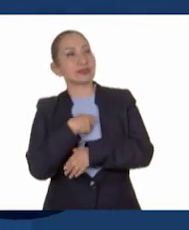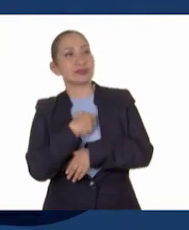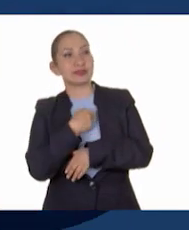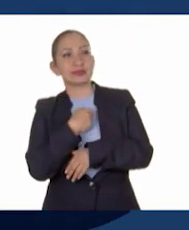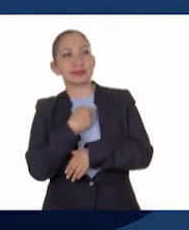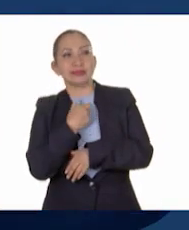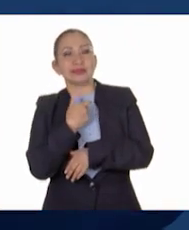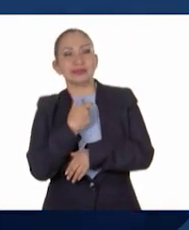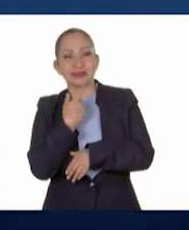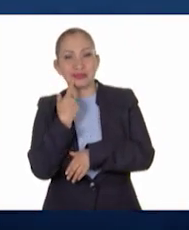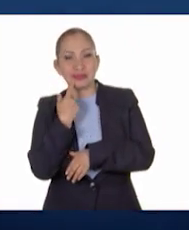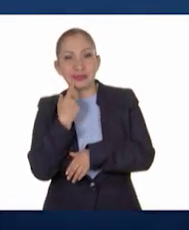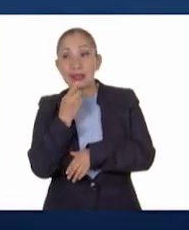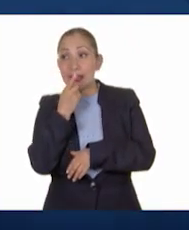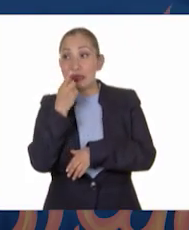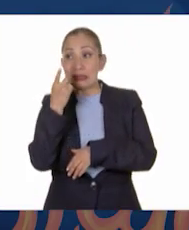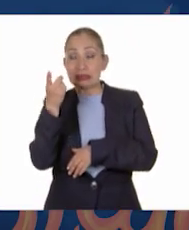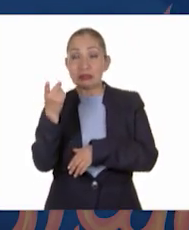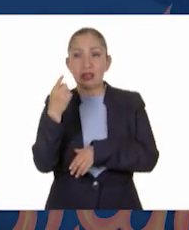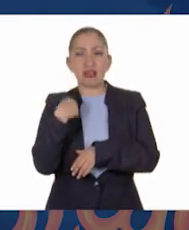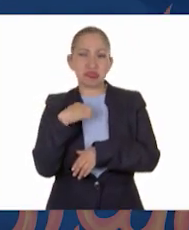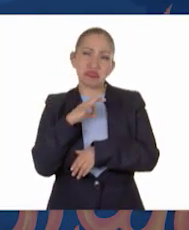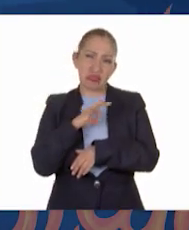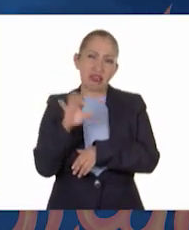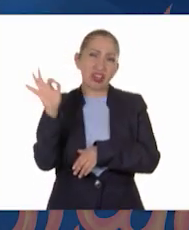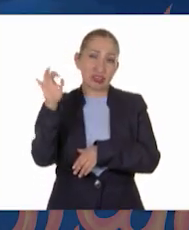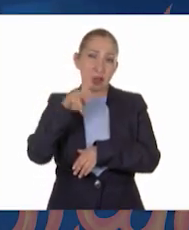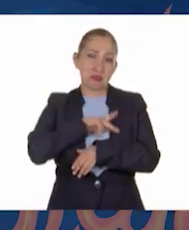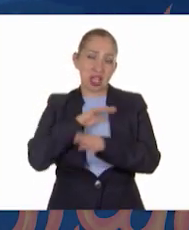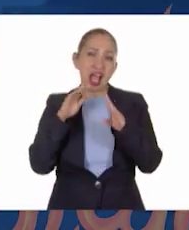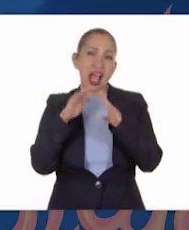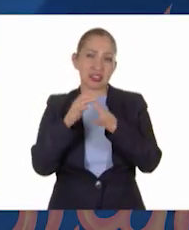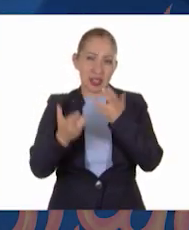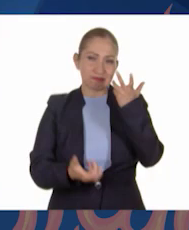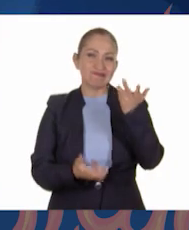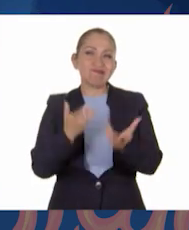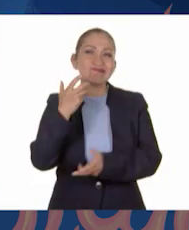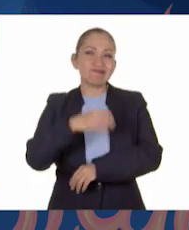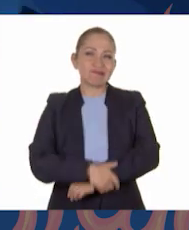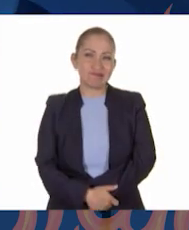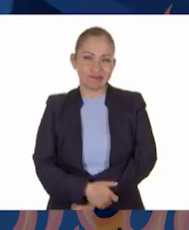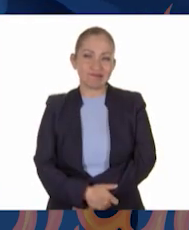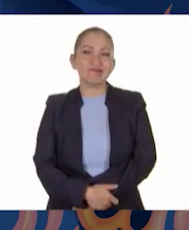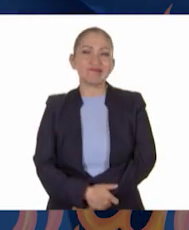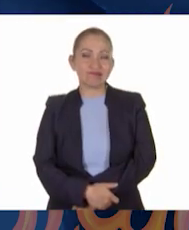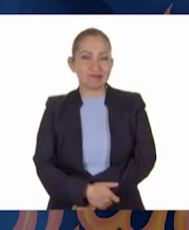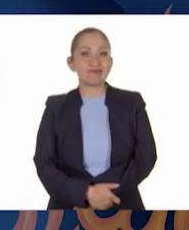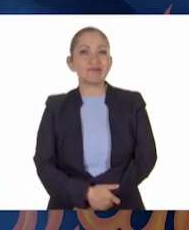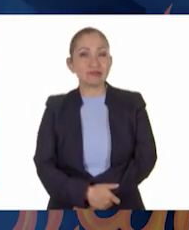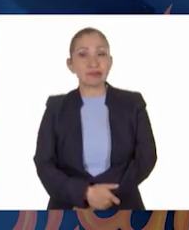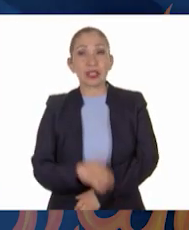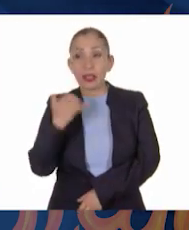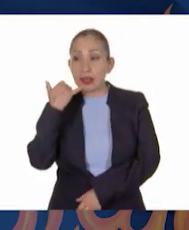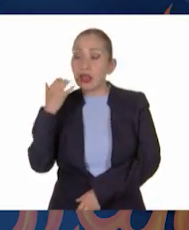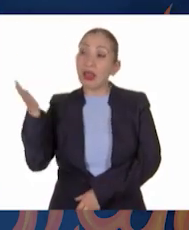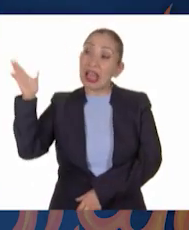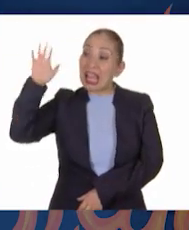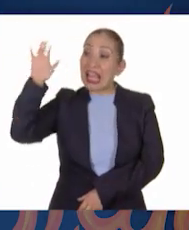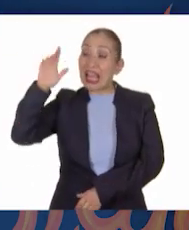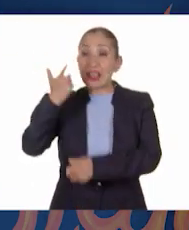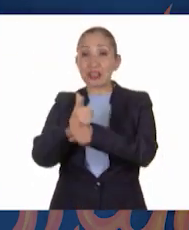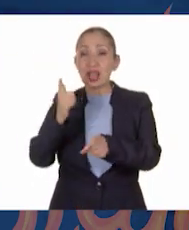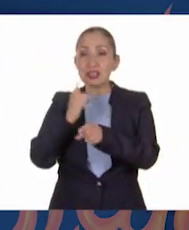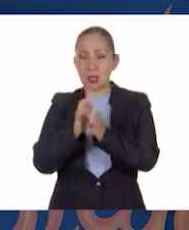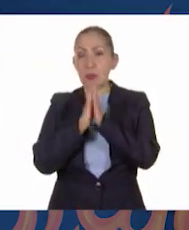casi imperceptible y dijo, «Es posible que mi casa se esté quemando». Llamaron un taxi y encargaron al